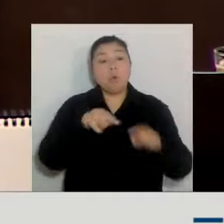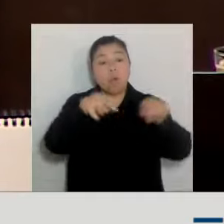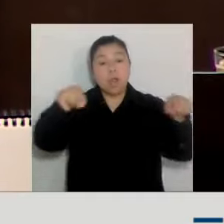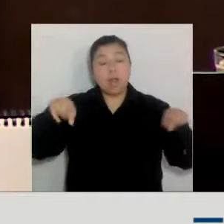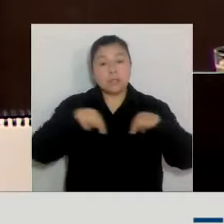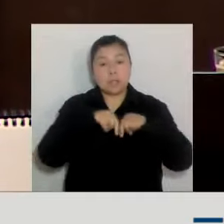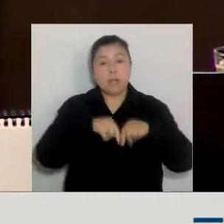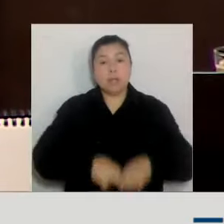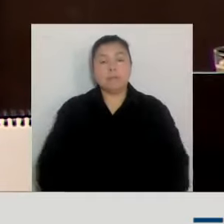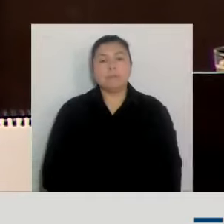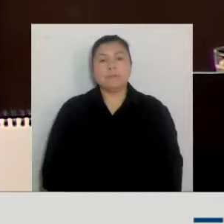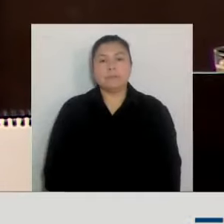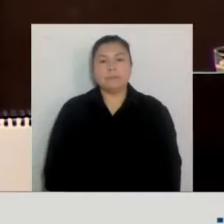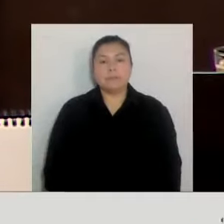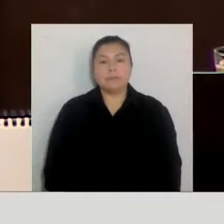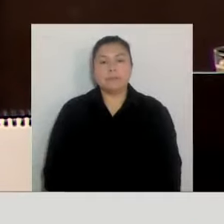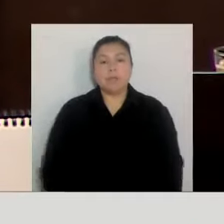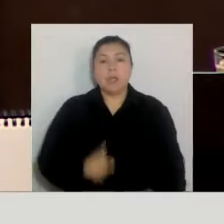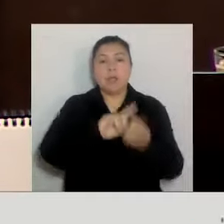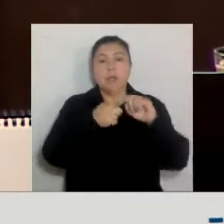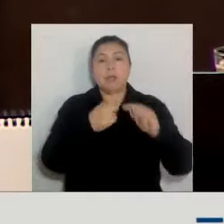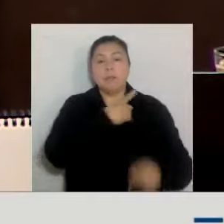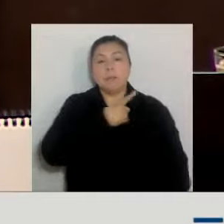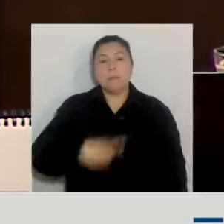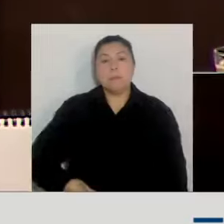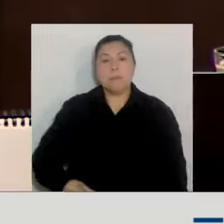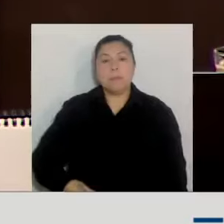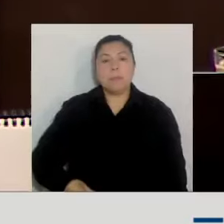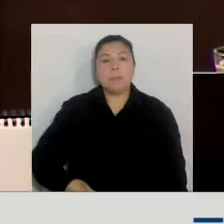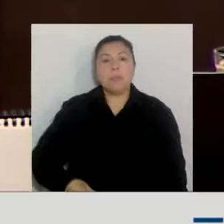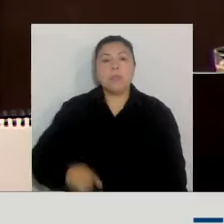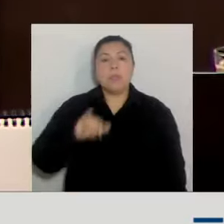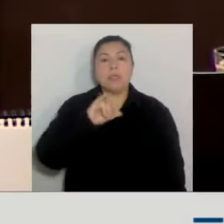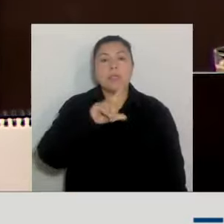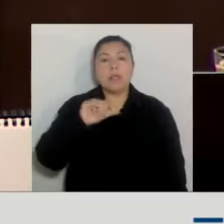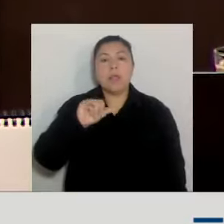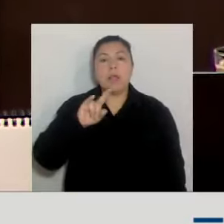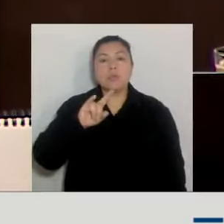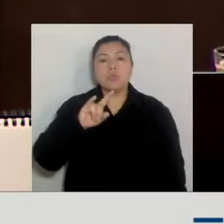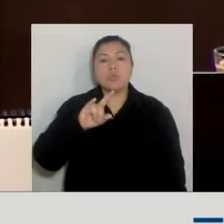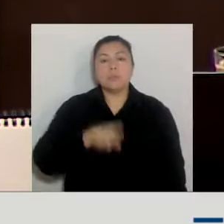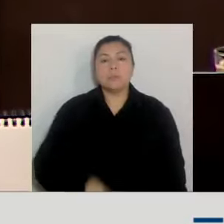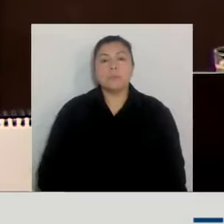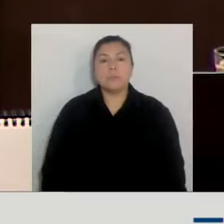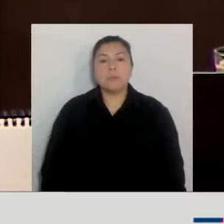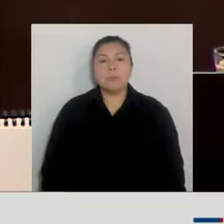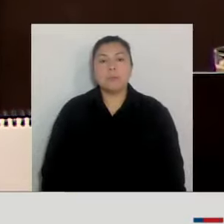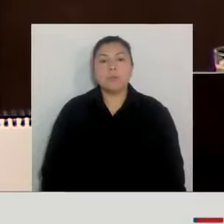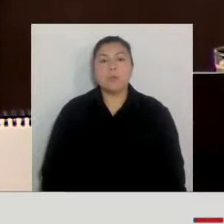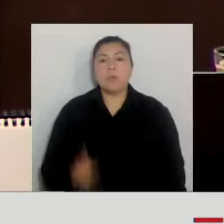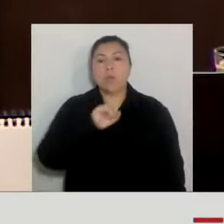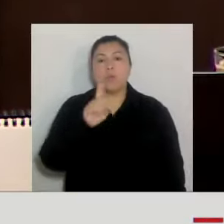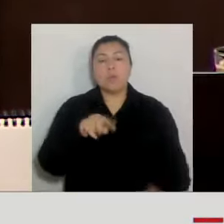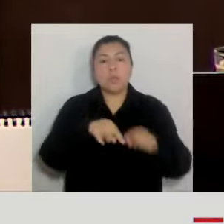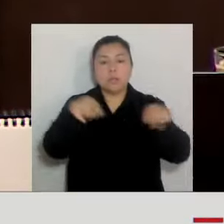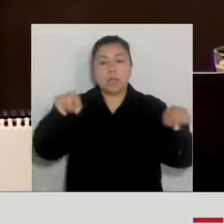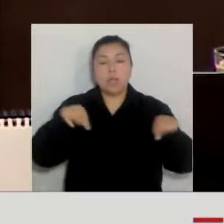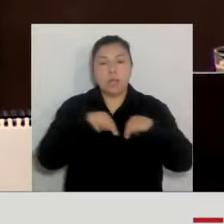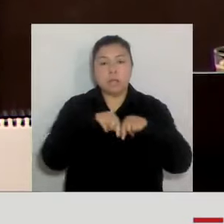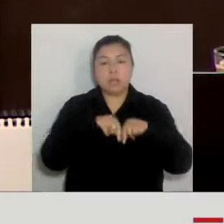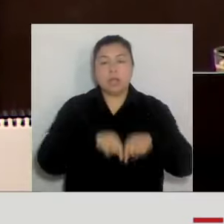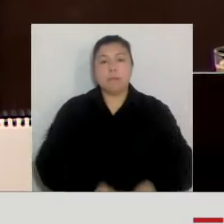está tiene la palabra el diputado Daniel lilayu tampoco está